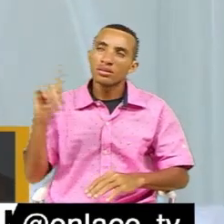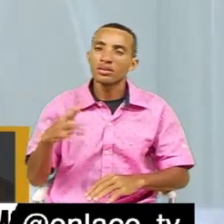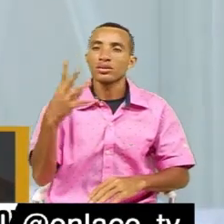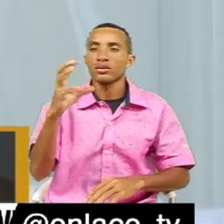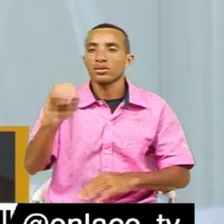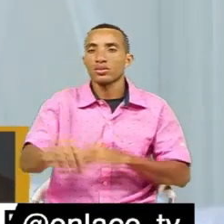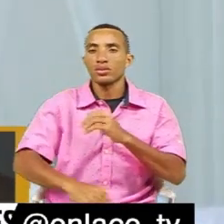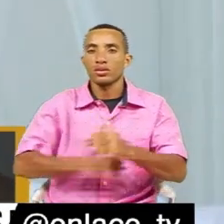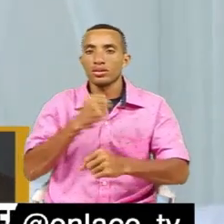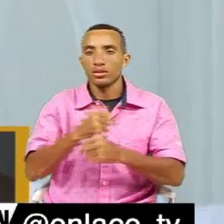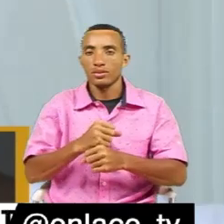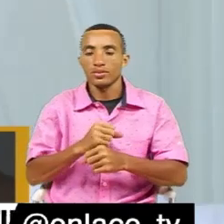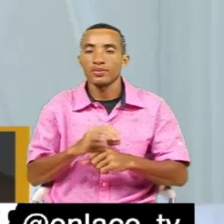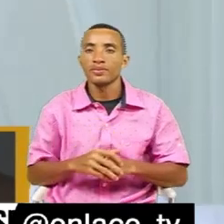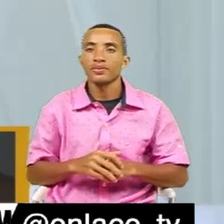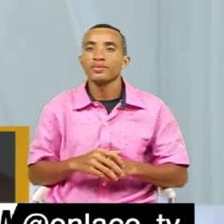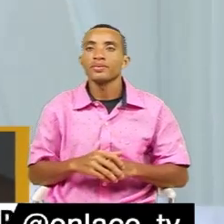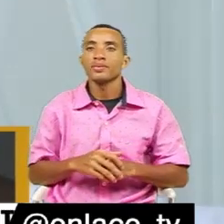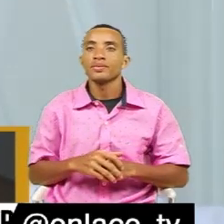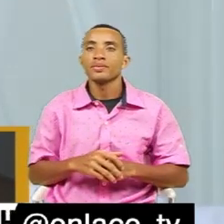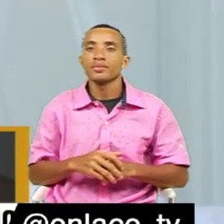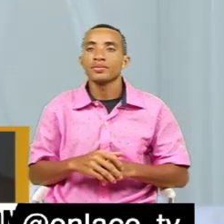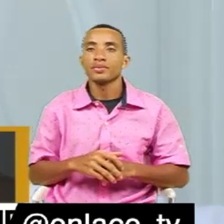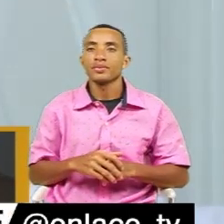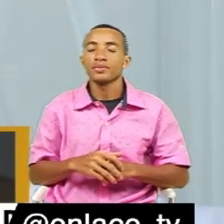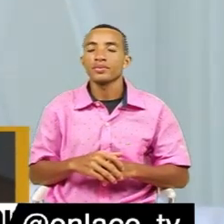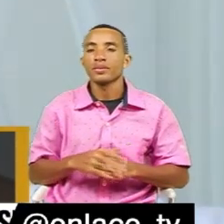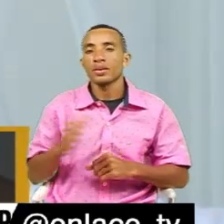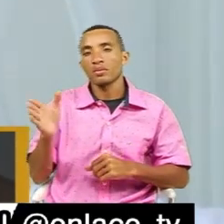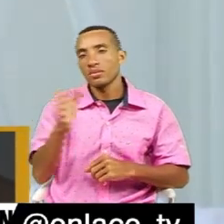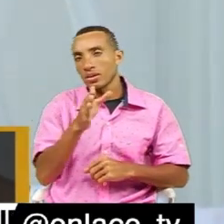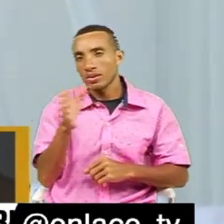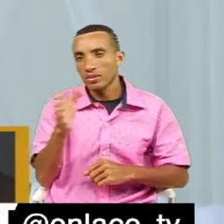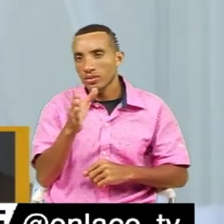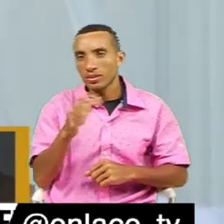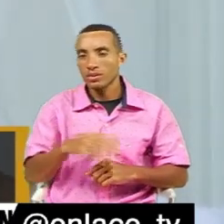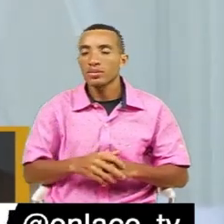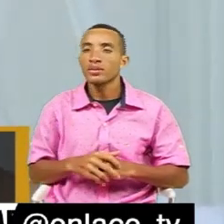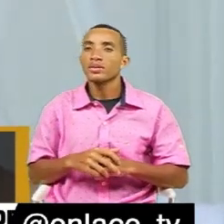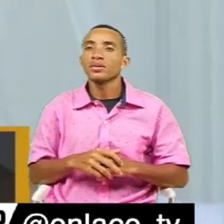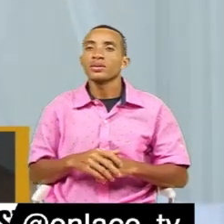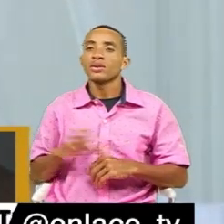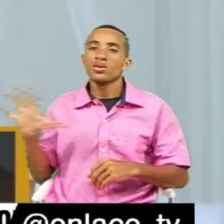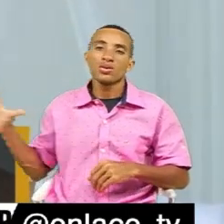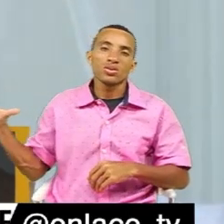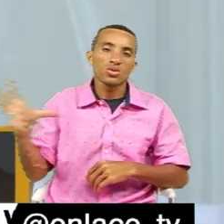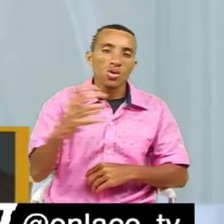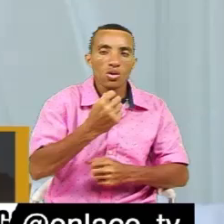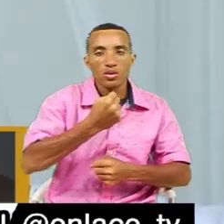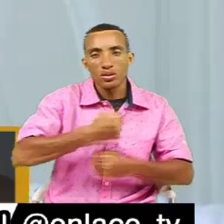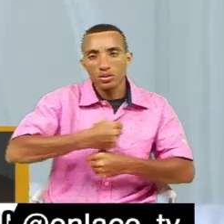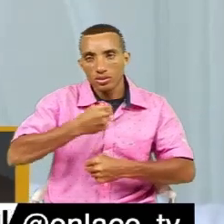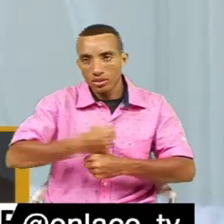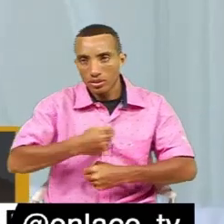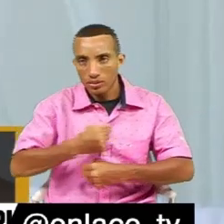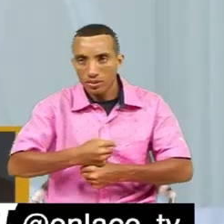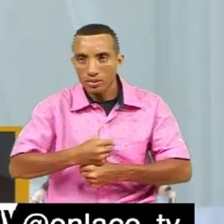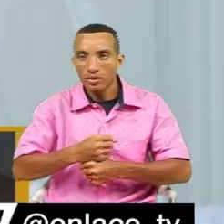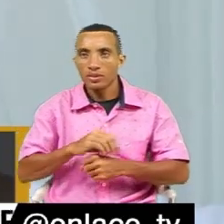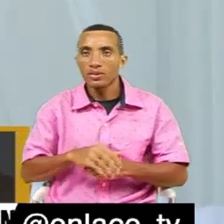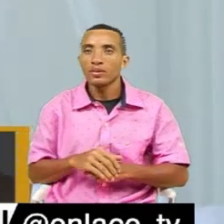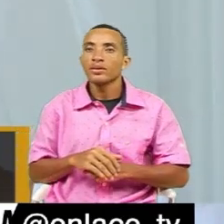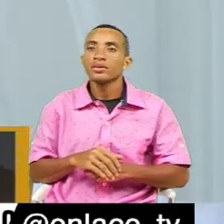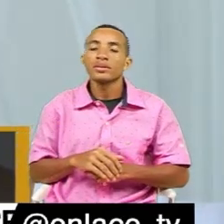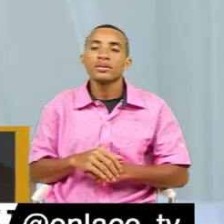Crecimos y nos desarrollamos donde todo nuestro trabajo ha